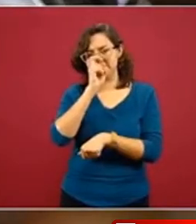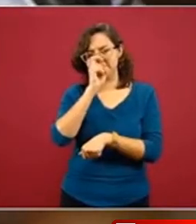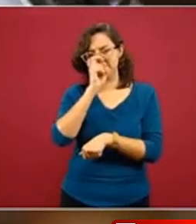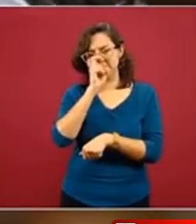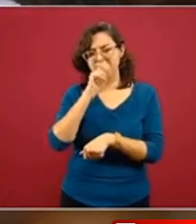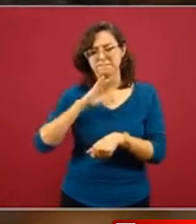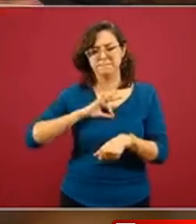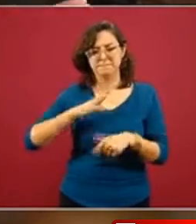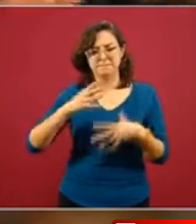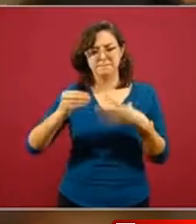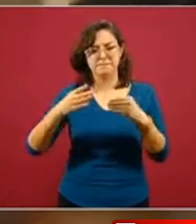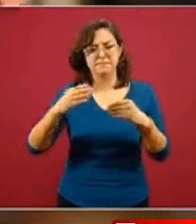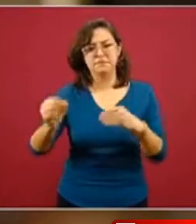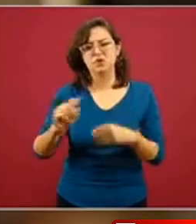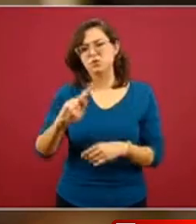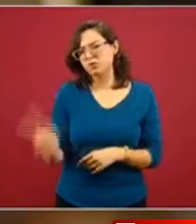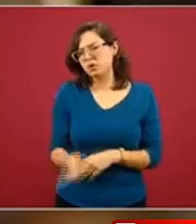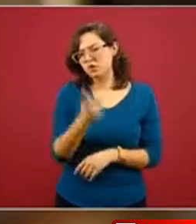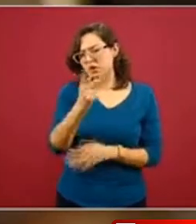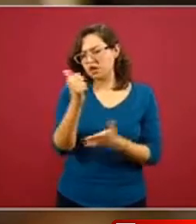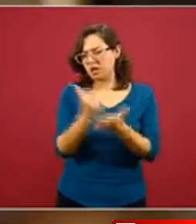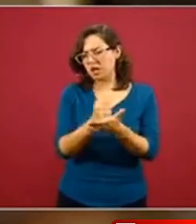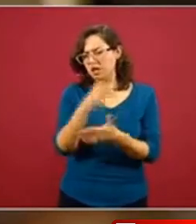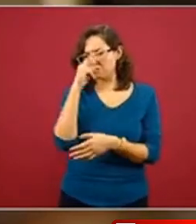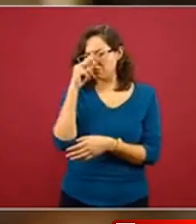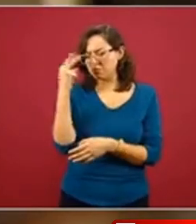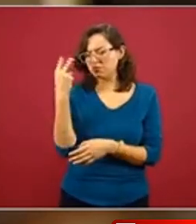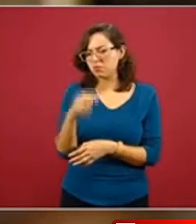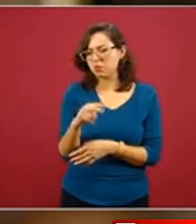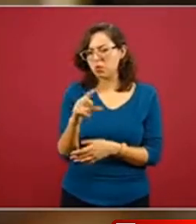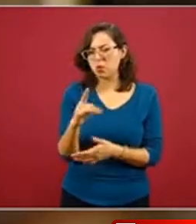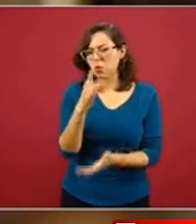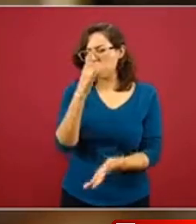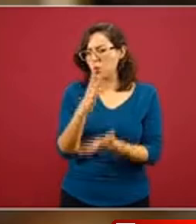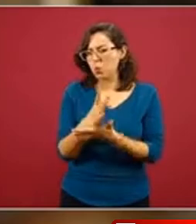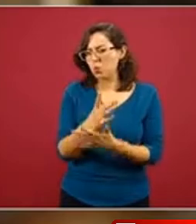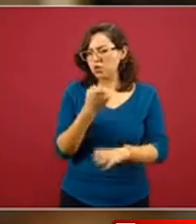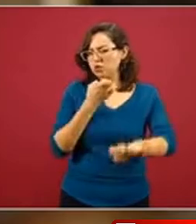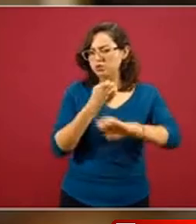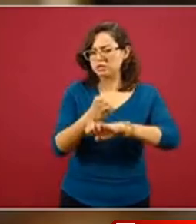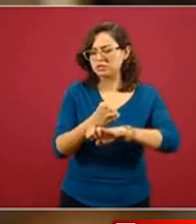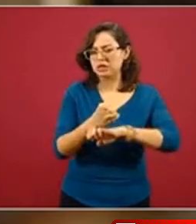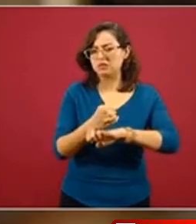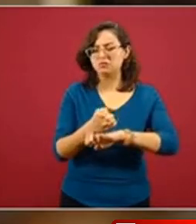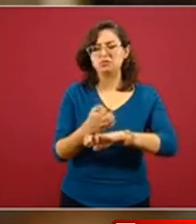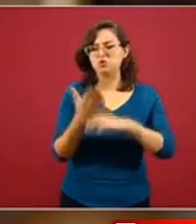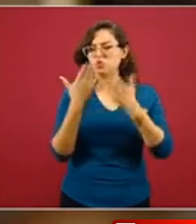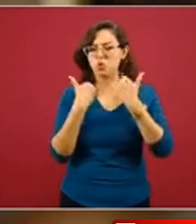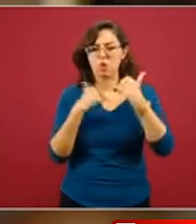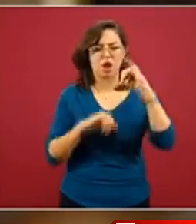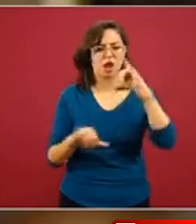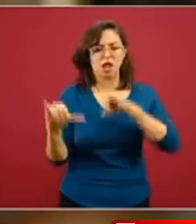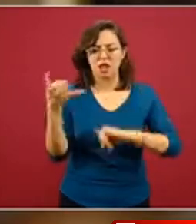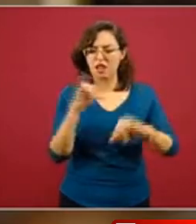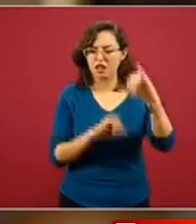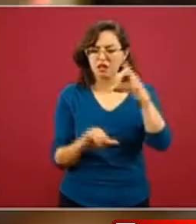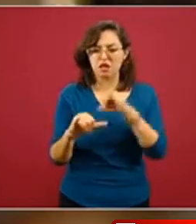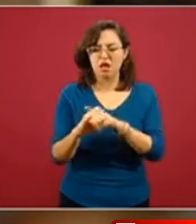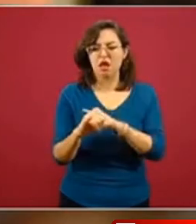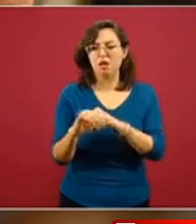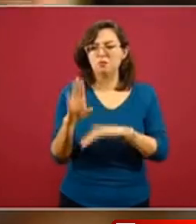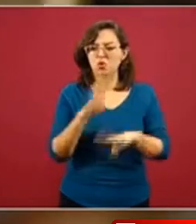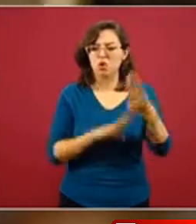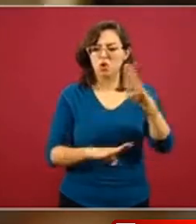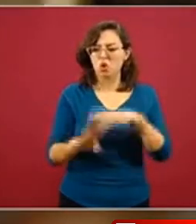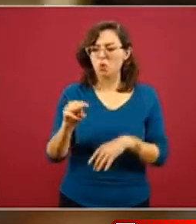la epidemia. Pregunto, la Ciudad de México es la única entidad en todo el país que no tiene el laboratorio de biología molecular, tiene